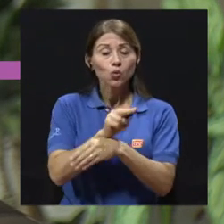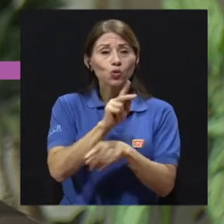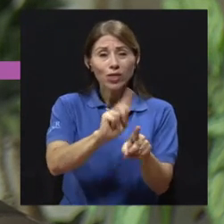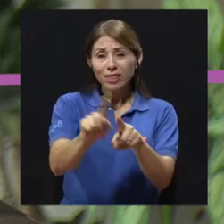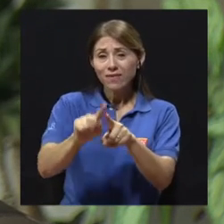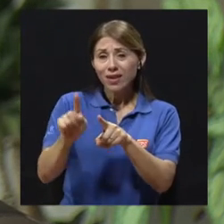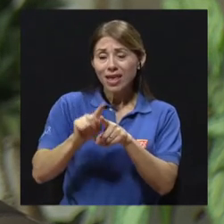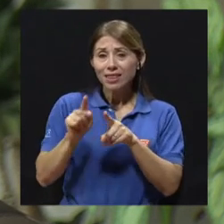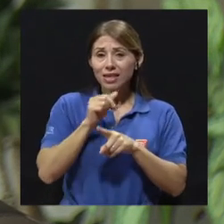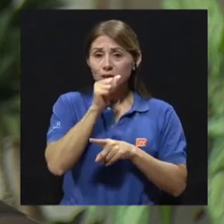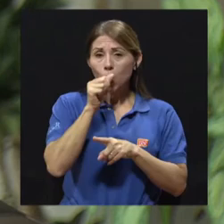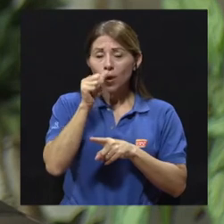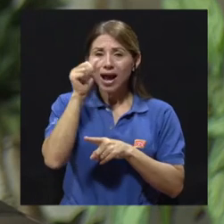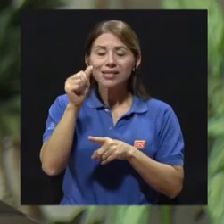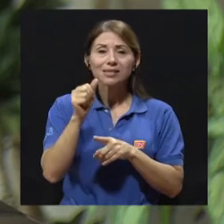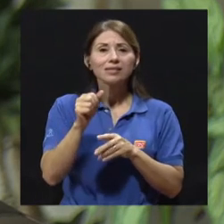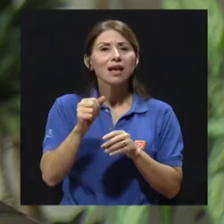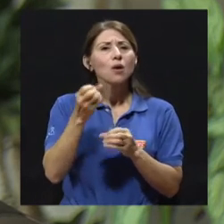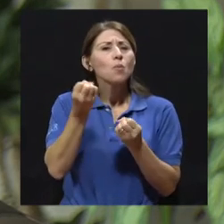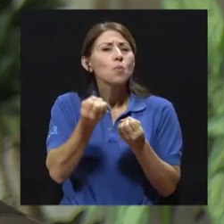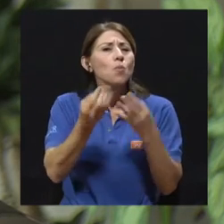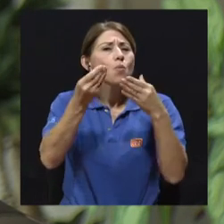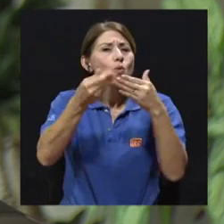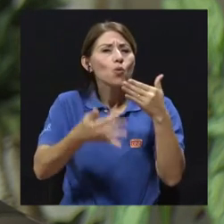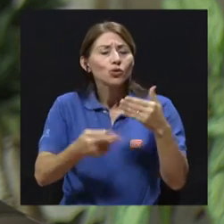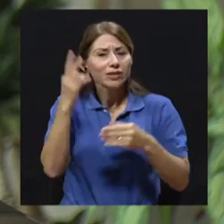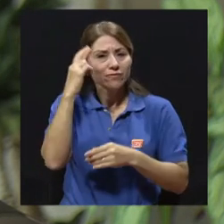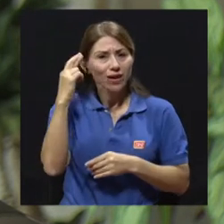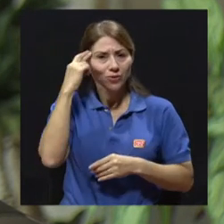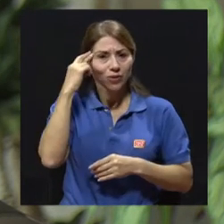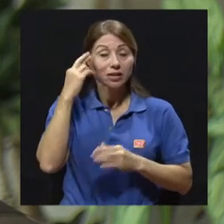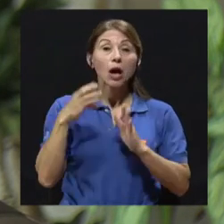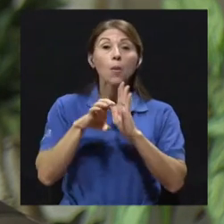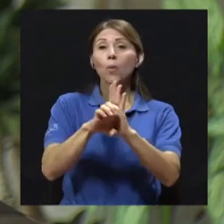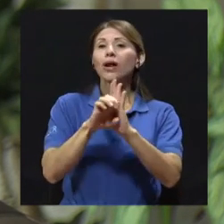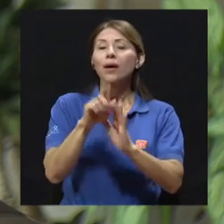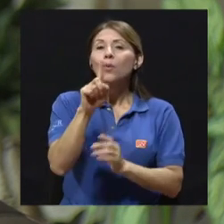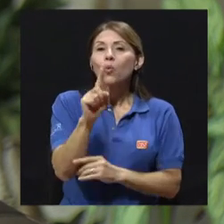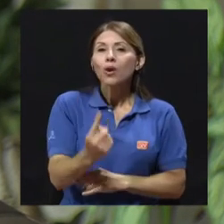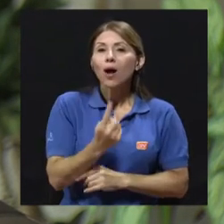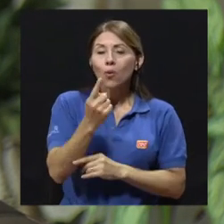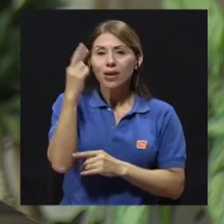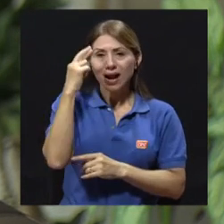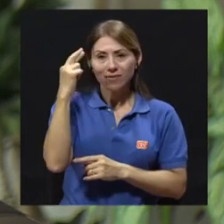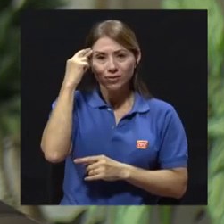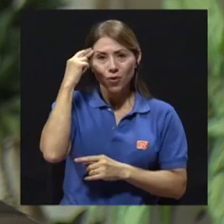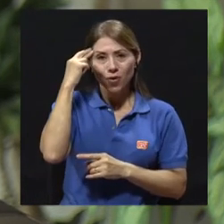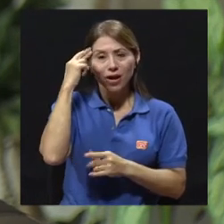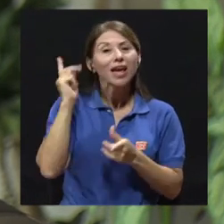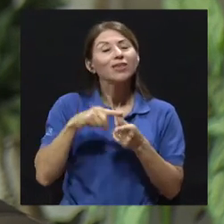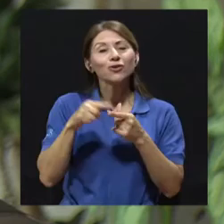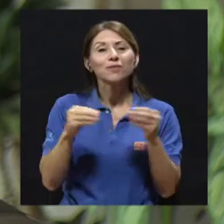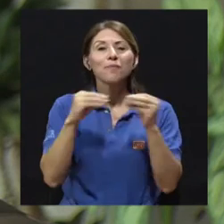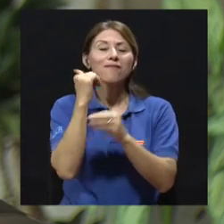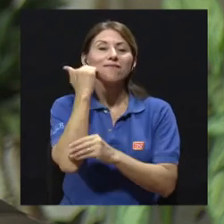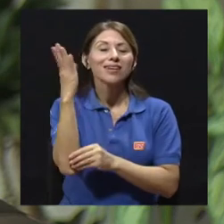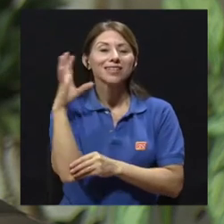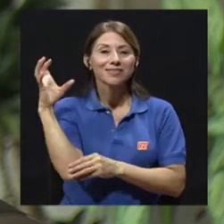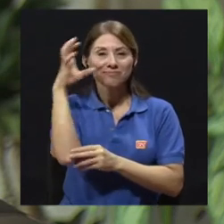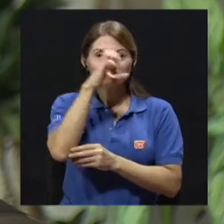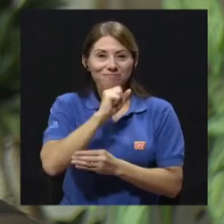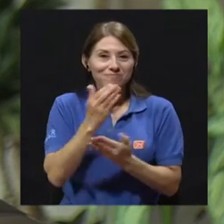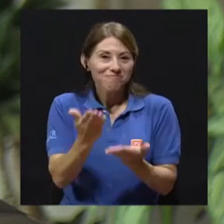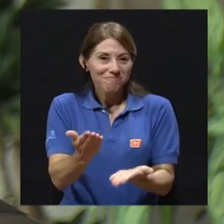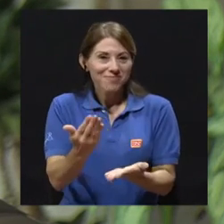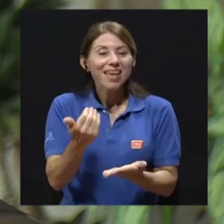¿Verdad? Esto quiere decir que si existiera un factor único por la cual estos muchachos y estos niños empiezan su consumo, pues sería muy fácil para